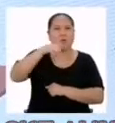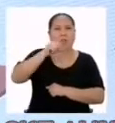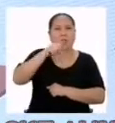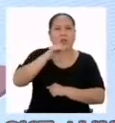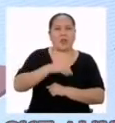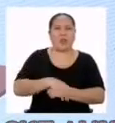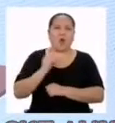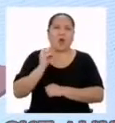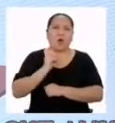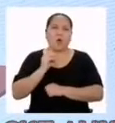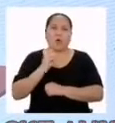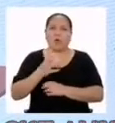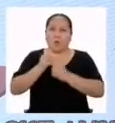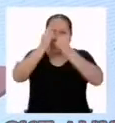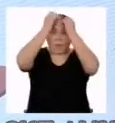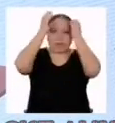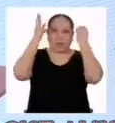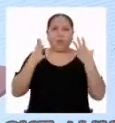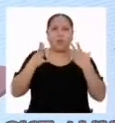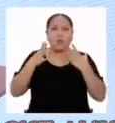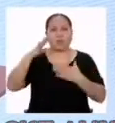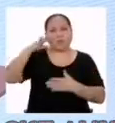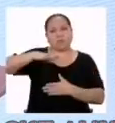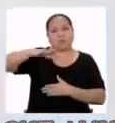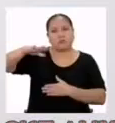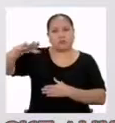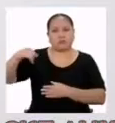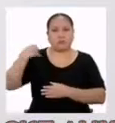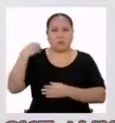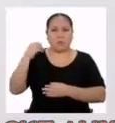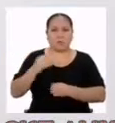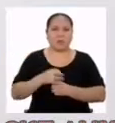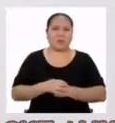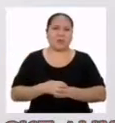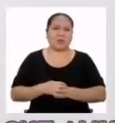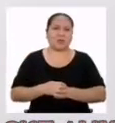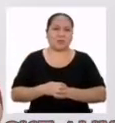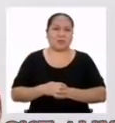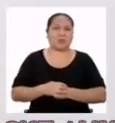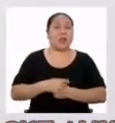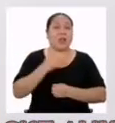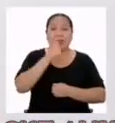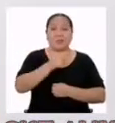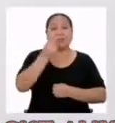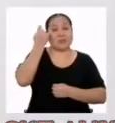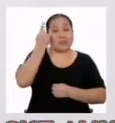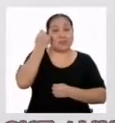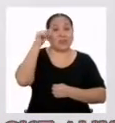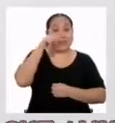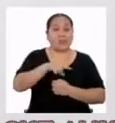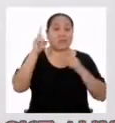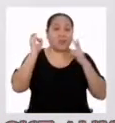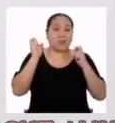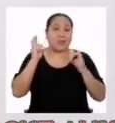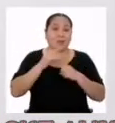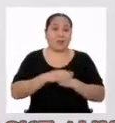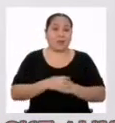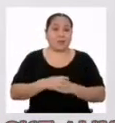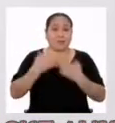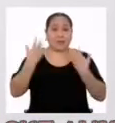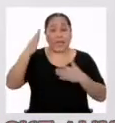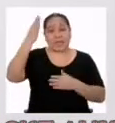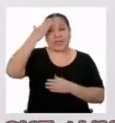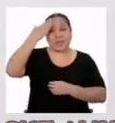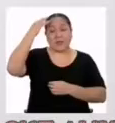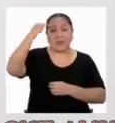prácticas como el matrimonio infantil. Veo que estás entendiendo muy bien el tema. Teniendo en